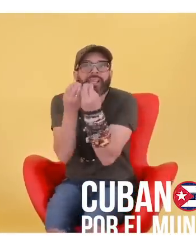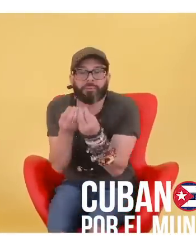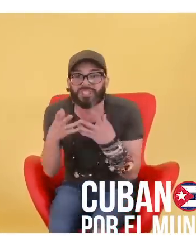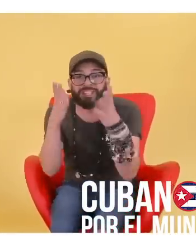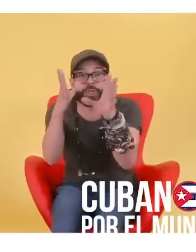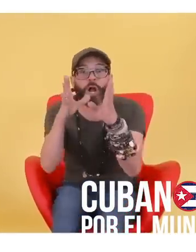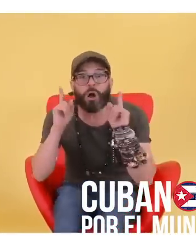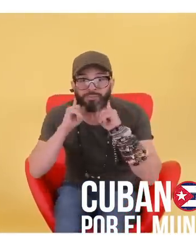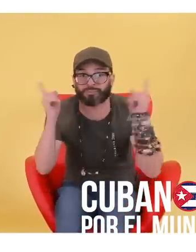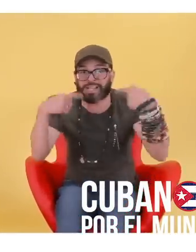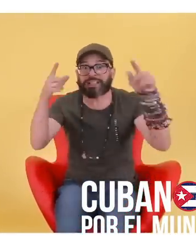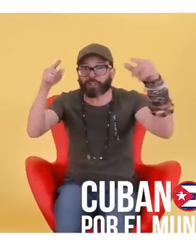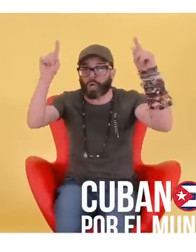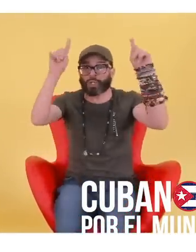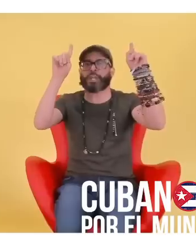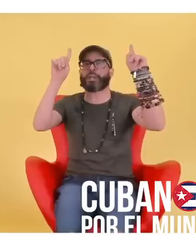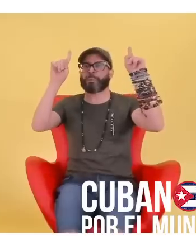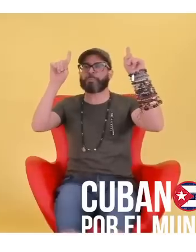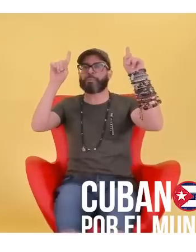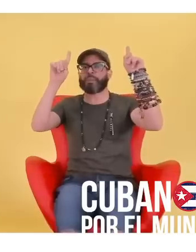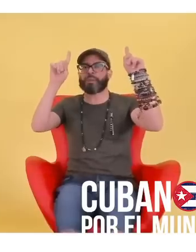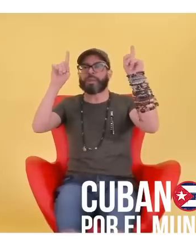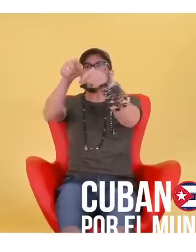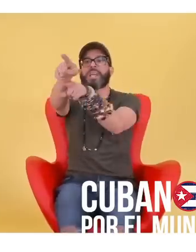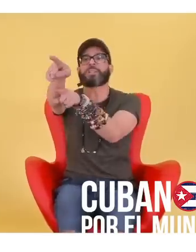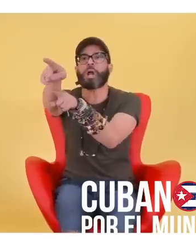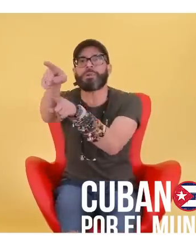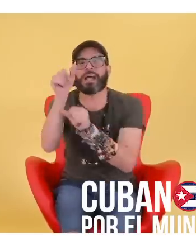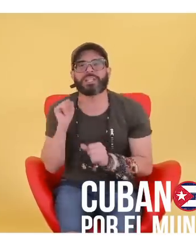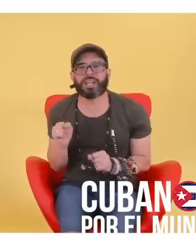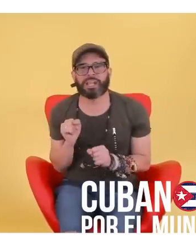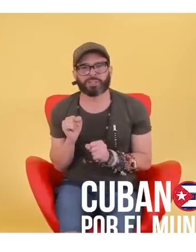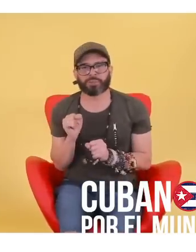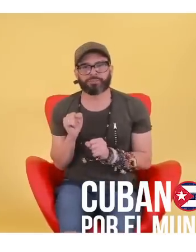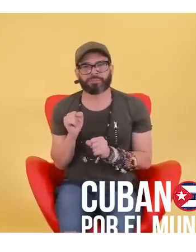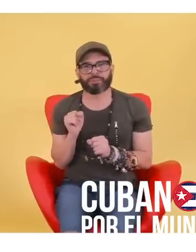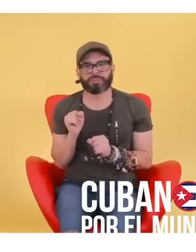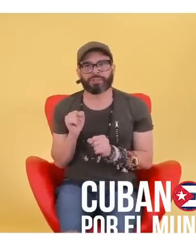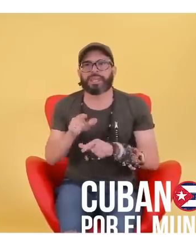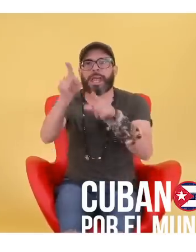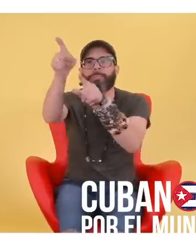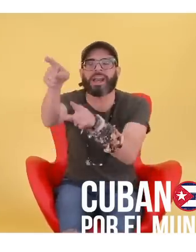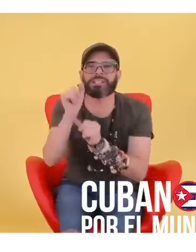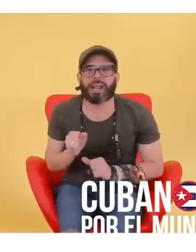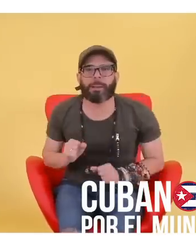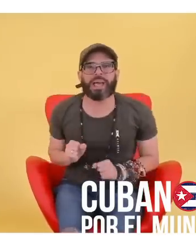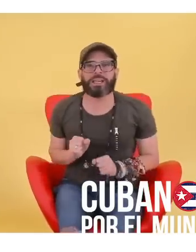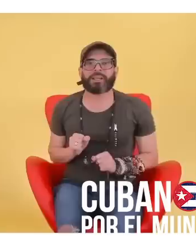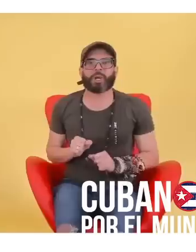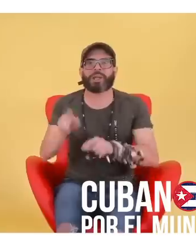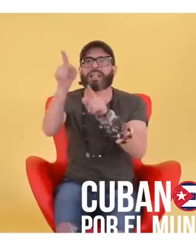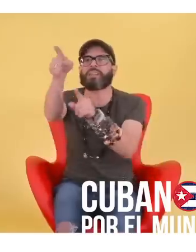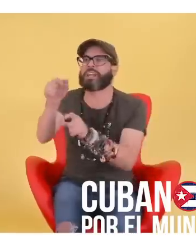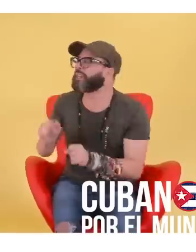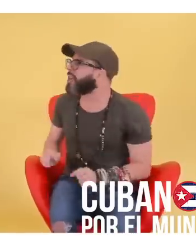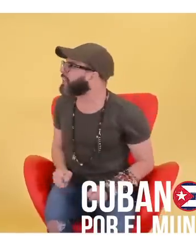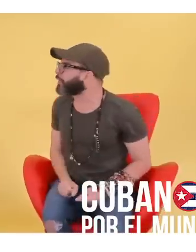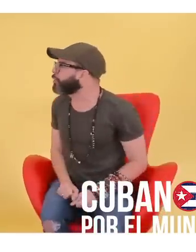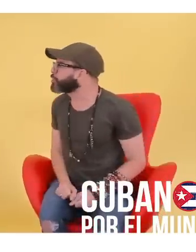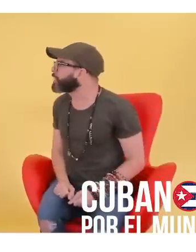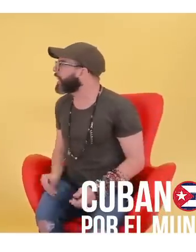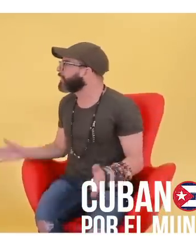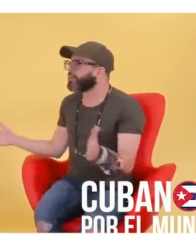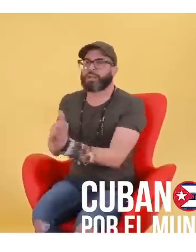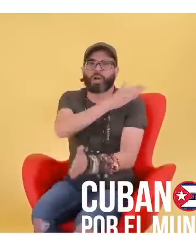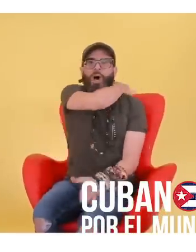ketty citron fíjate tú lo que te digo si a otro hombre hacen esto y aparece que la página de trono está dirigida